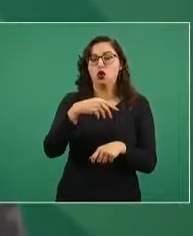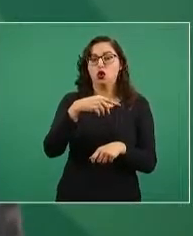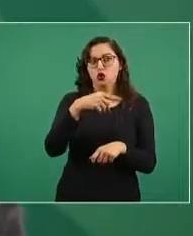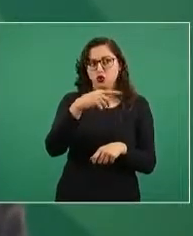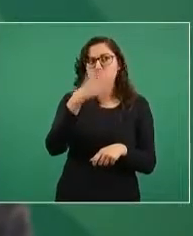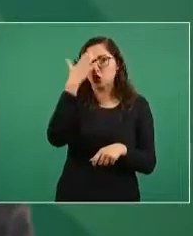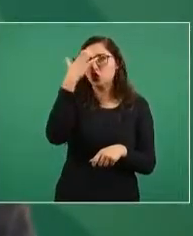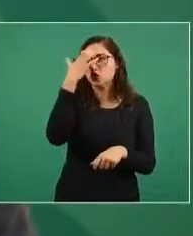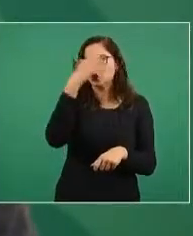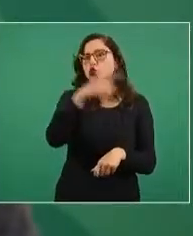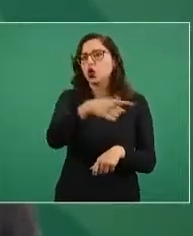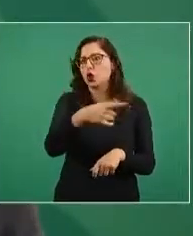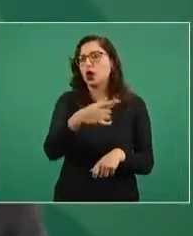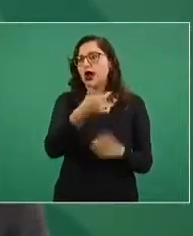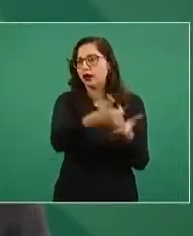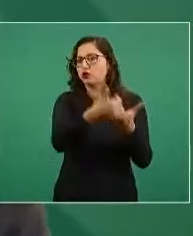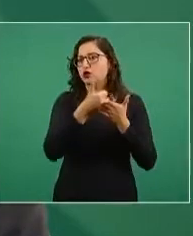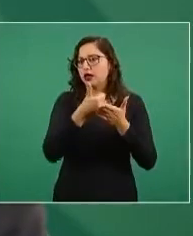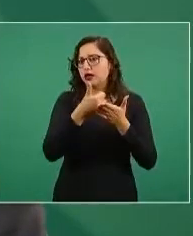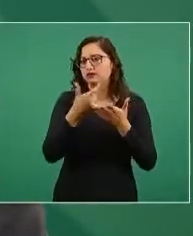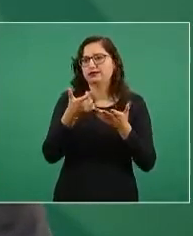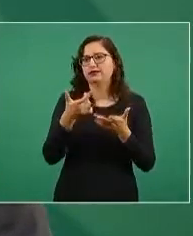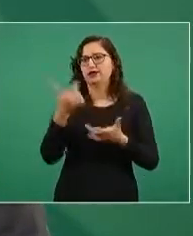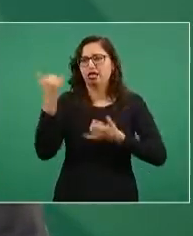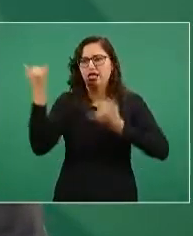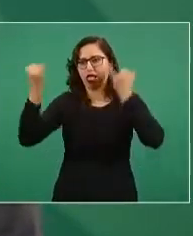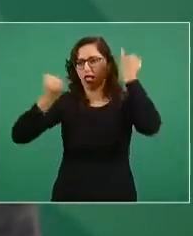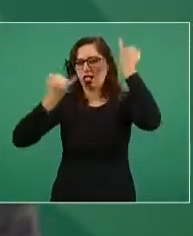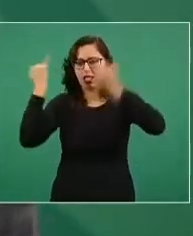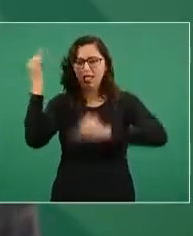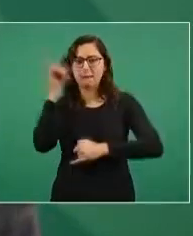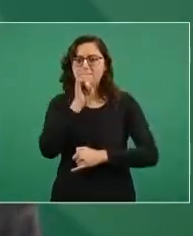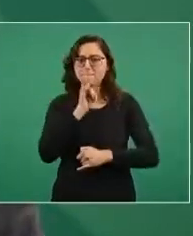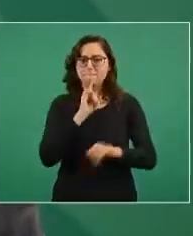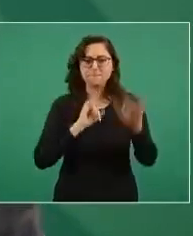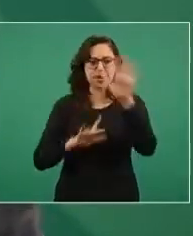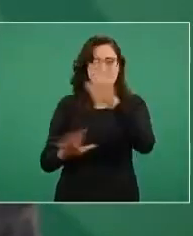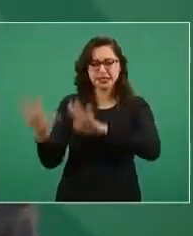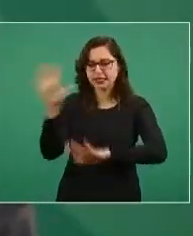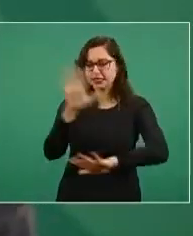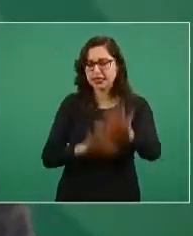del funcionario X, ¿no? Y así